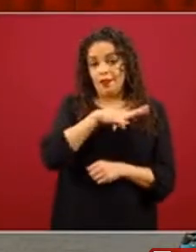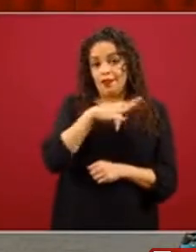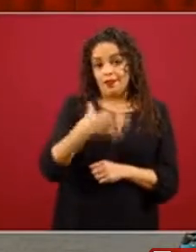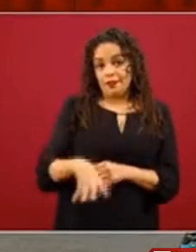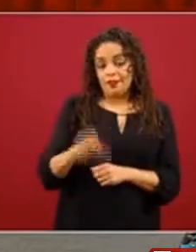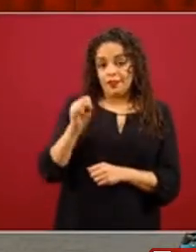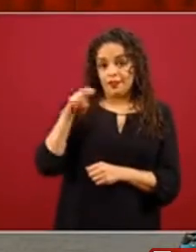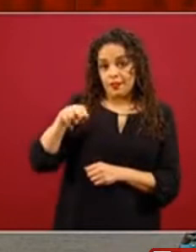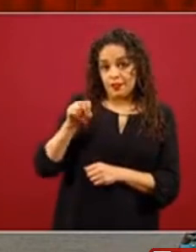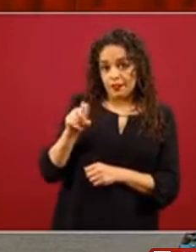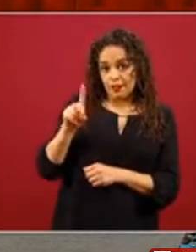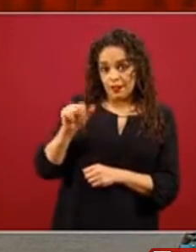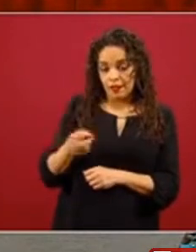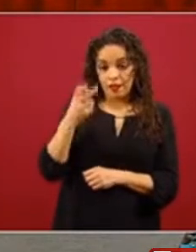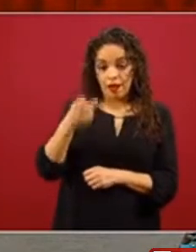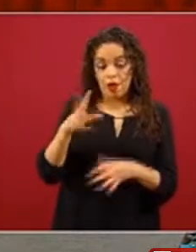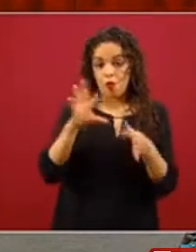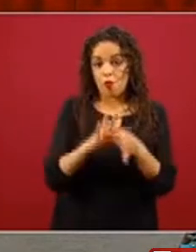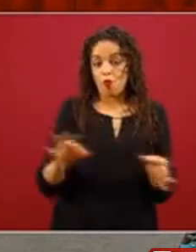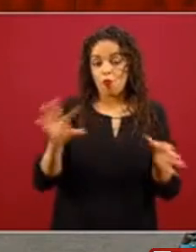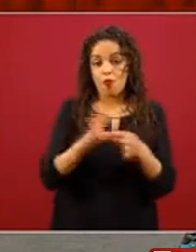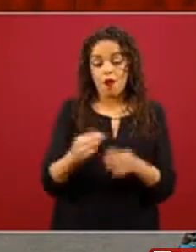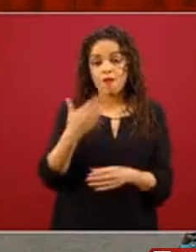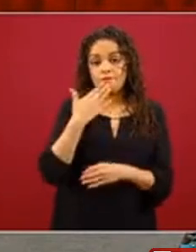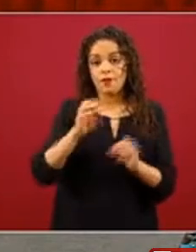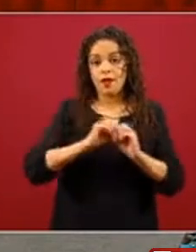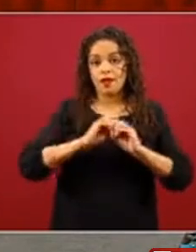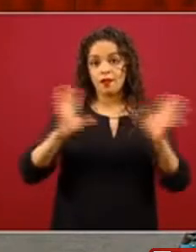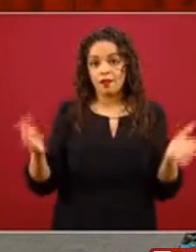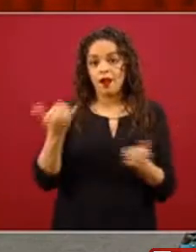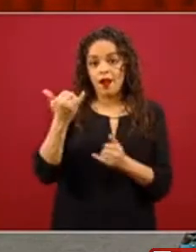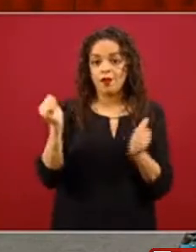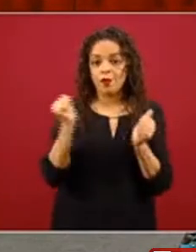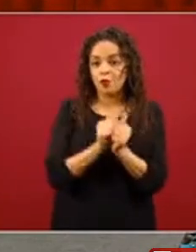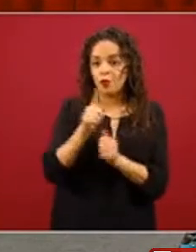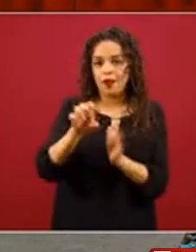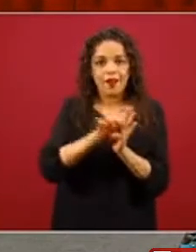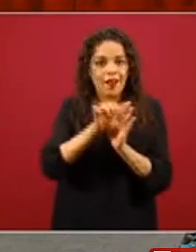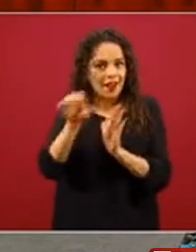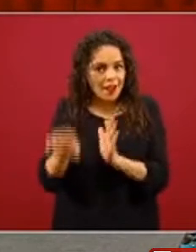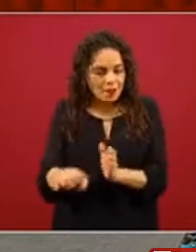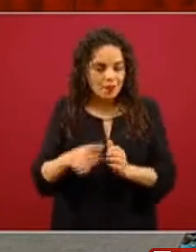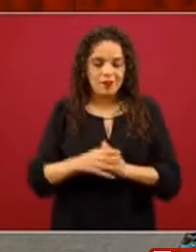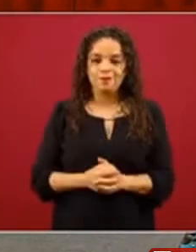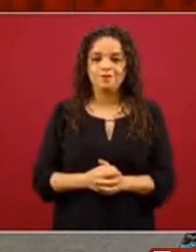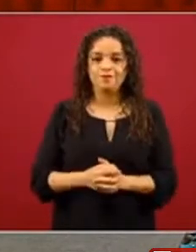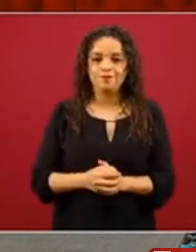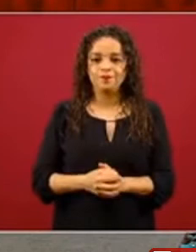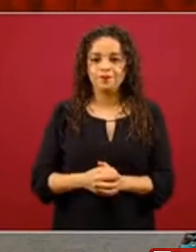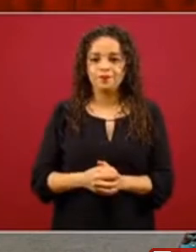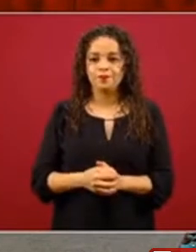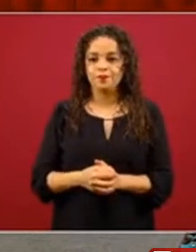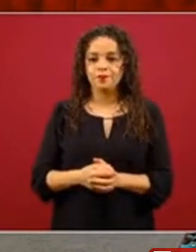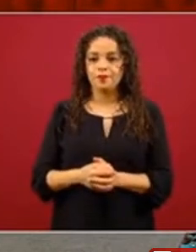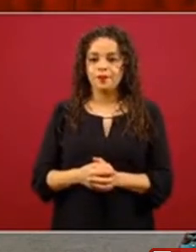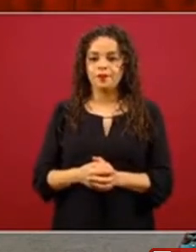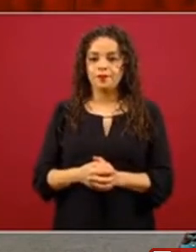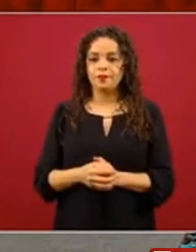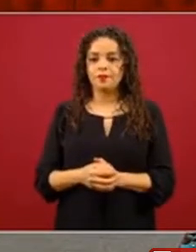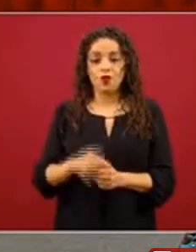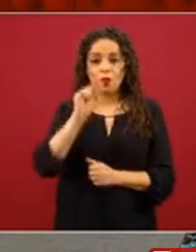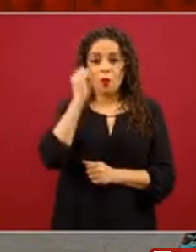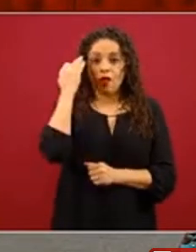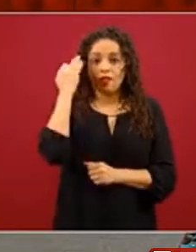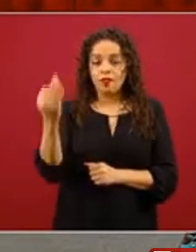esta amplia y didáctica explicación. Le vamos a dar la palabra, por favor, a usted. Tenemos poquito